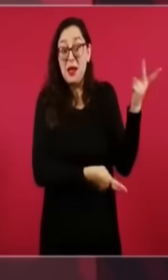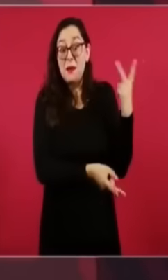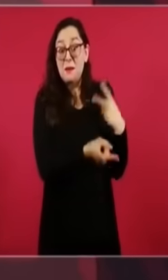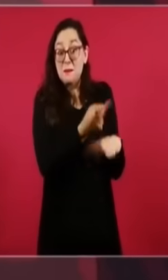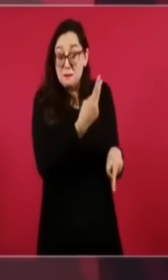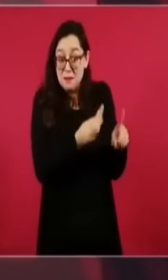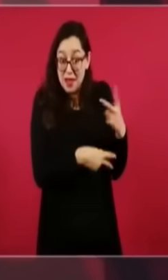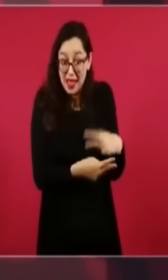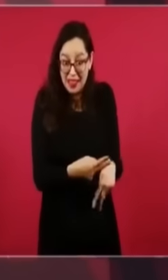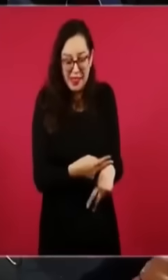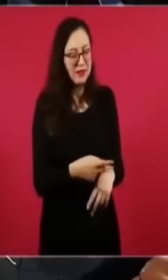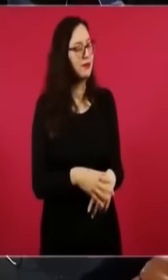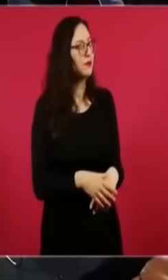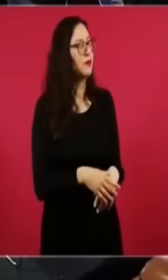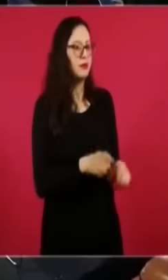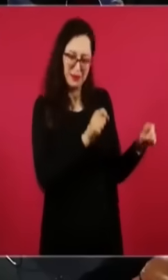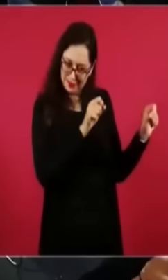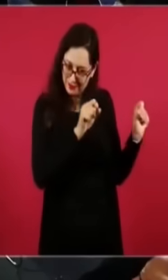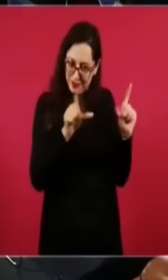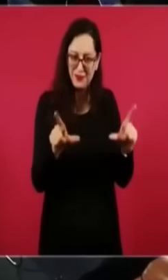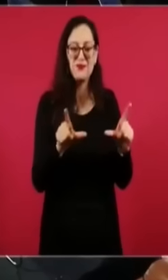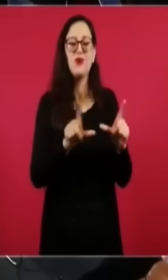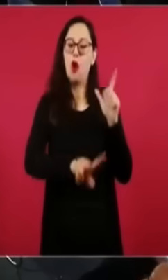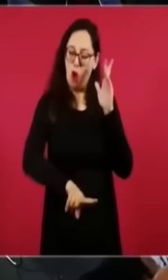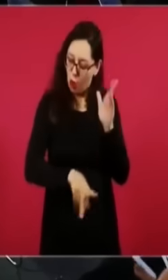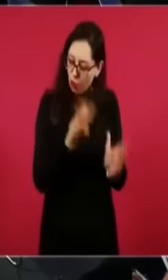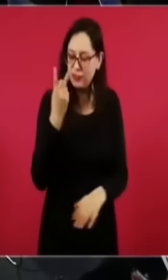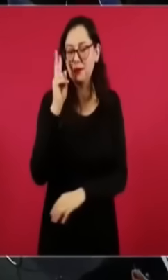hasta ponlo, porque también es